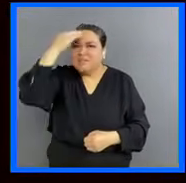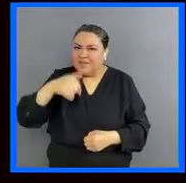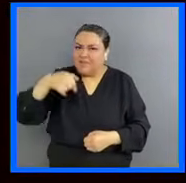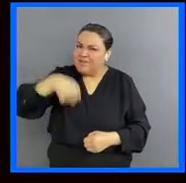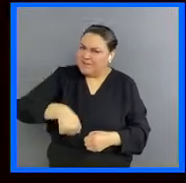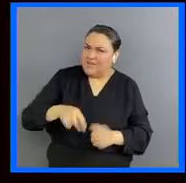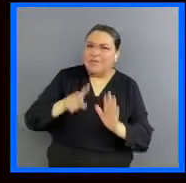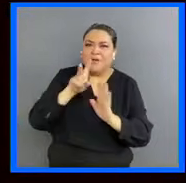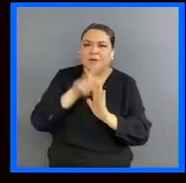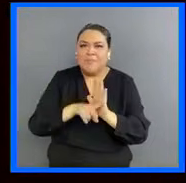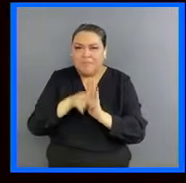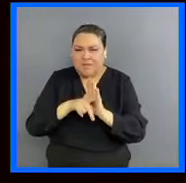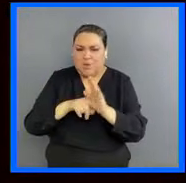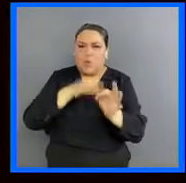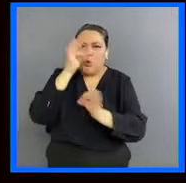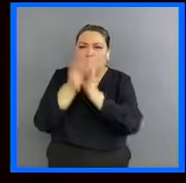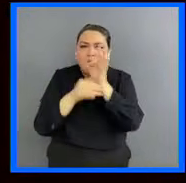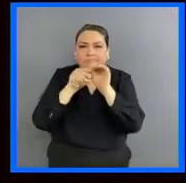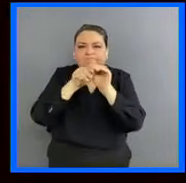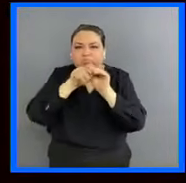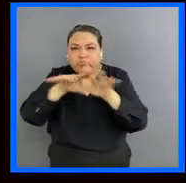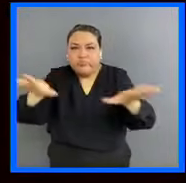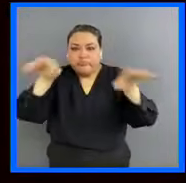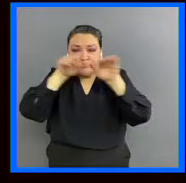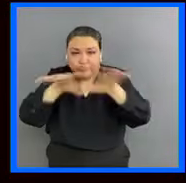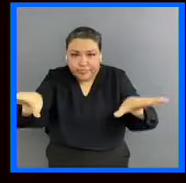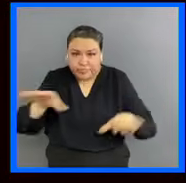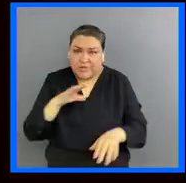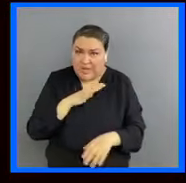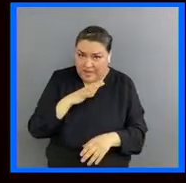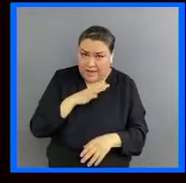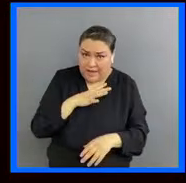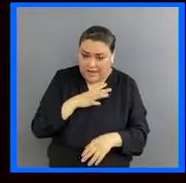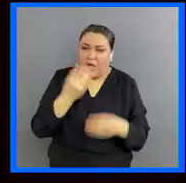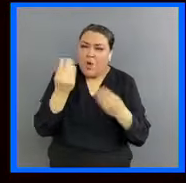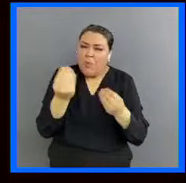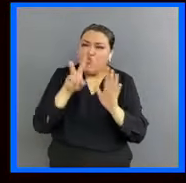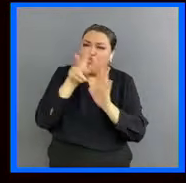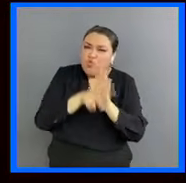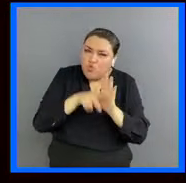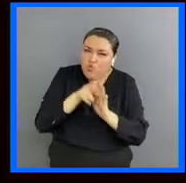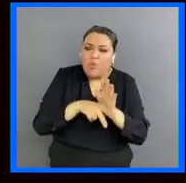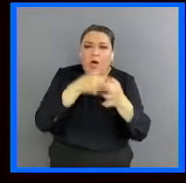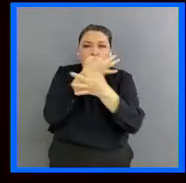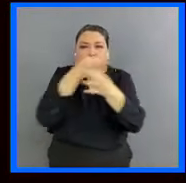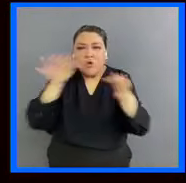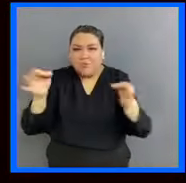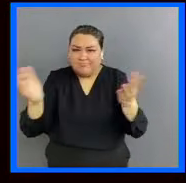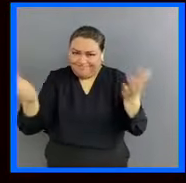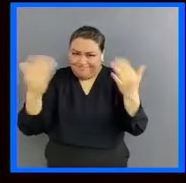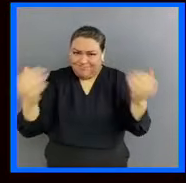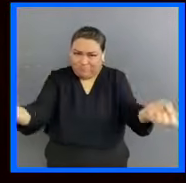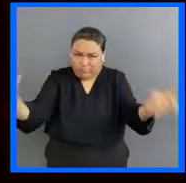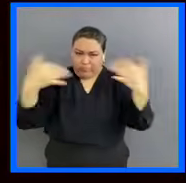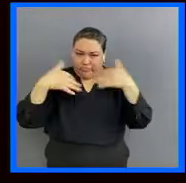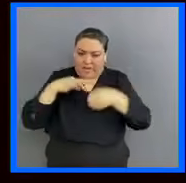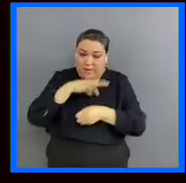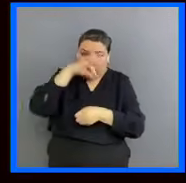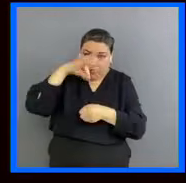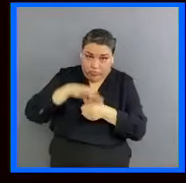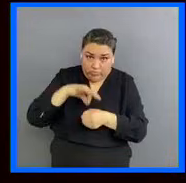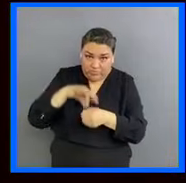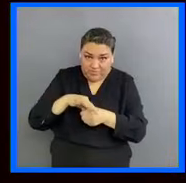spots, sí, pues sobre todo los spots que se realizan por parte del instituto para invitar a